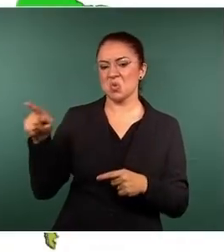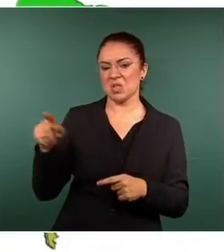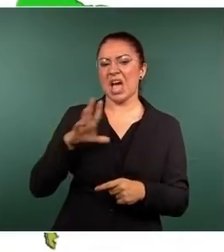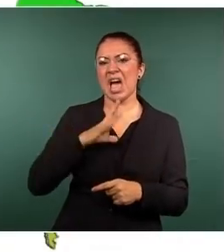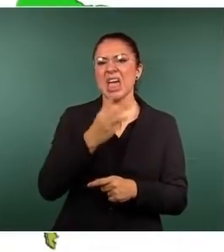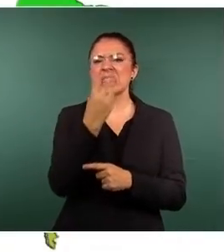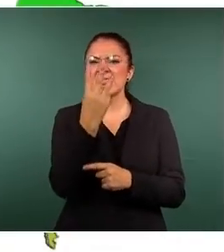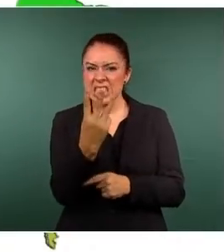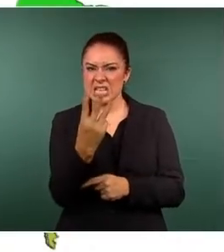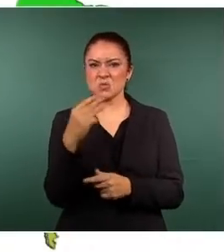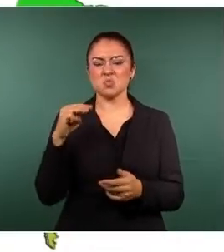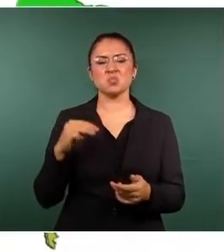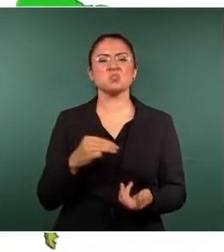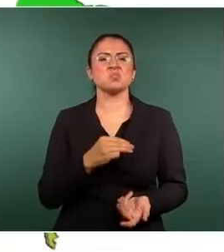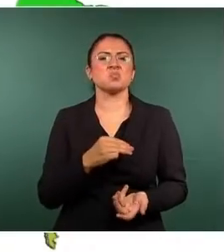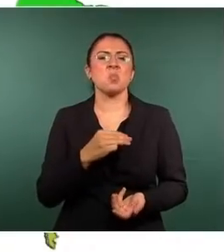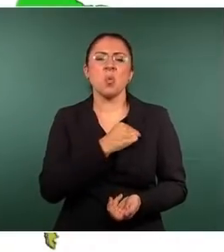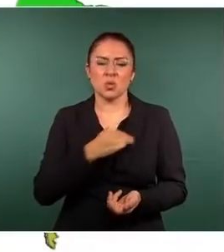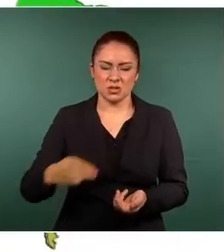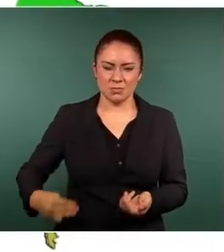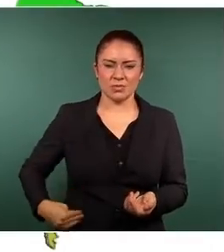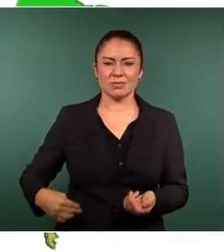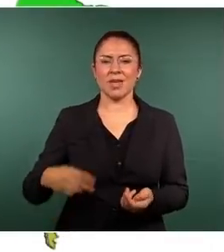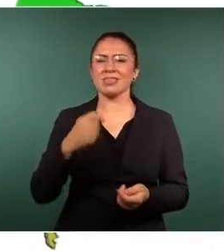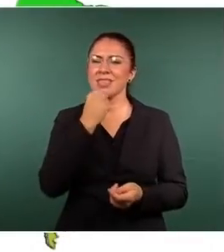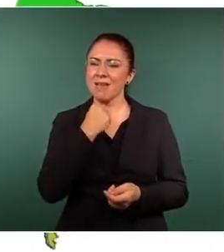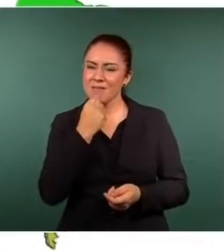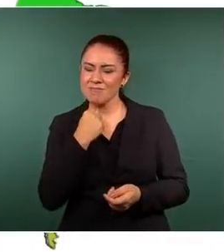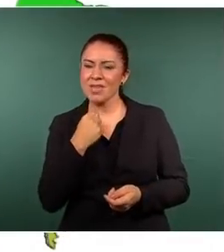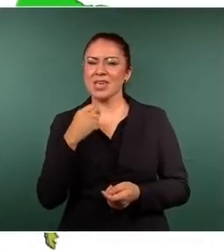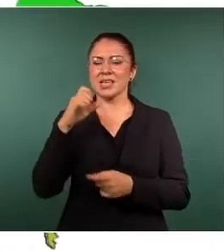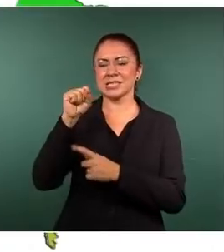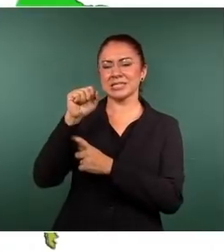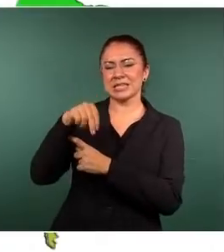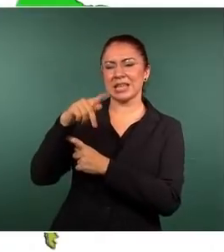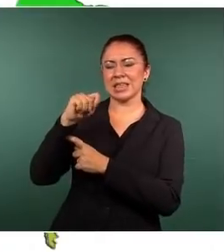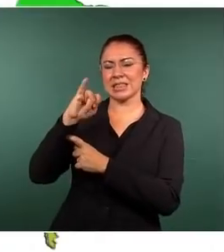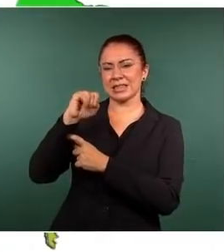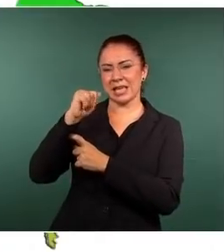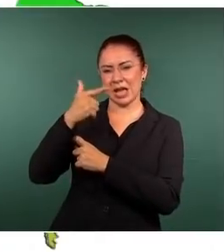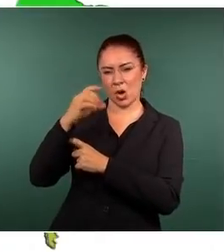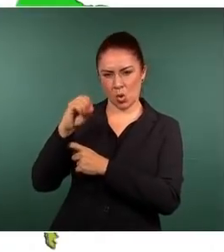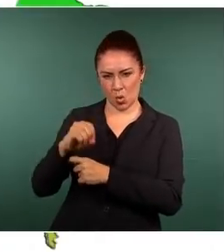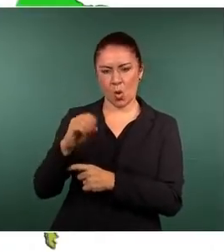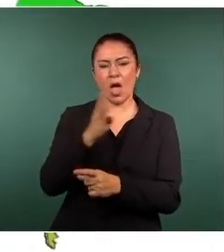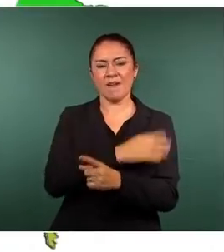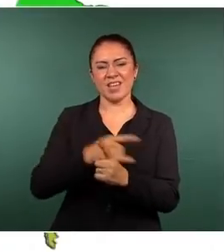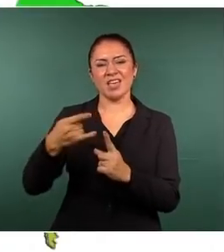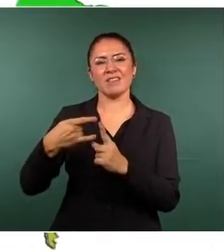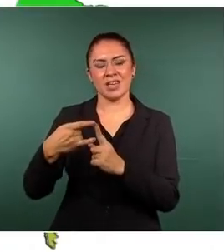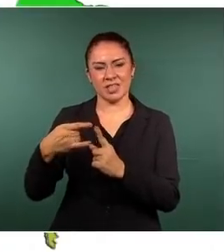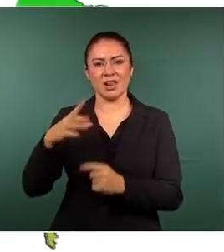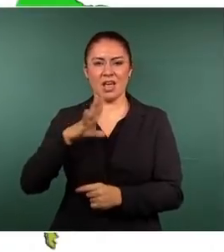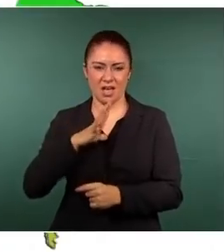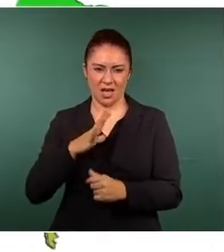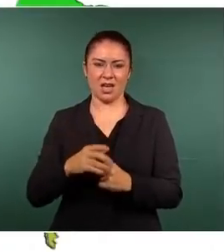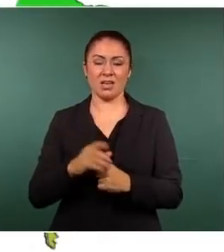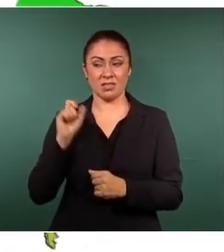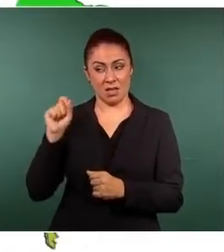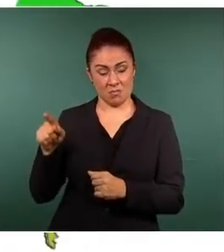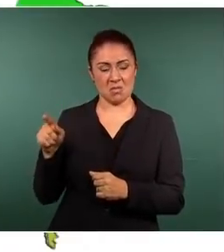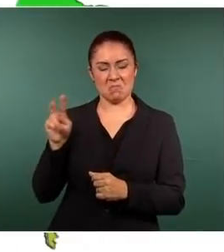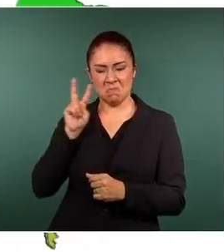municipios de pitt santiago disco inc la bahía banderas que posteriormente los vamos a ver que coinciden con